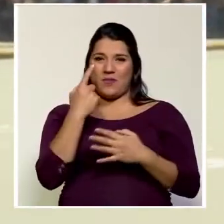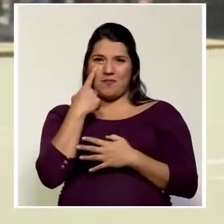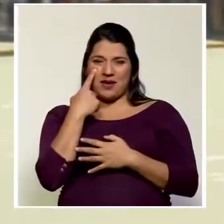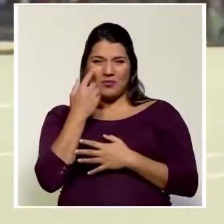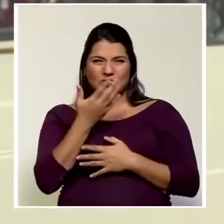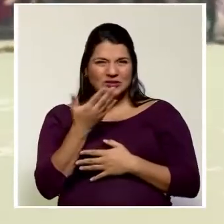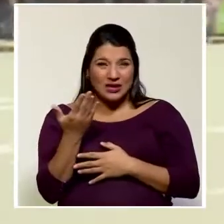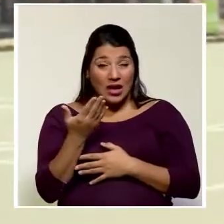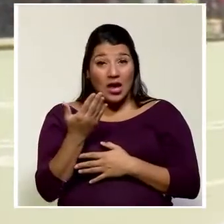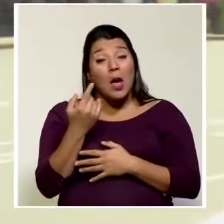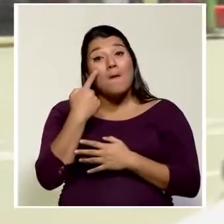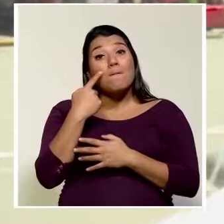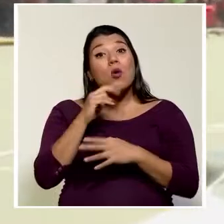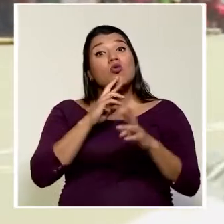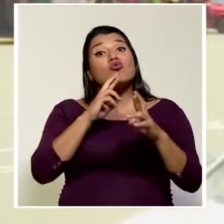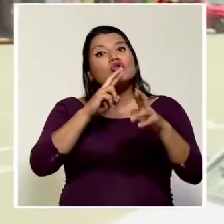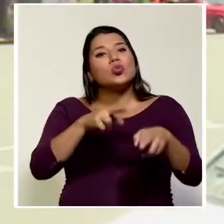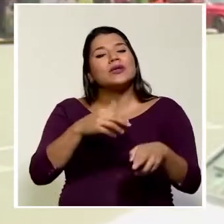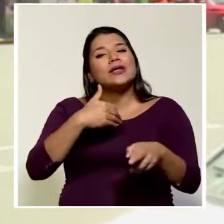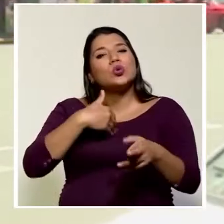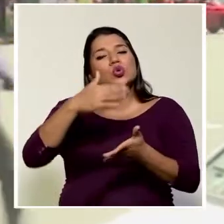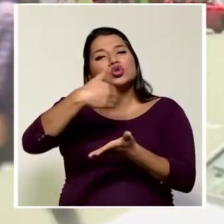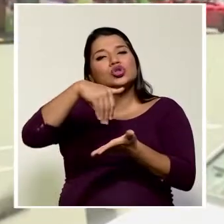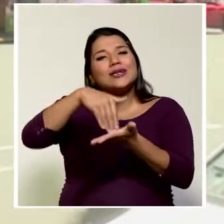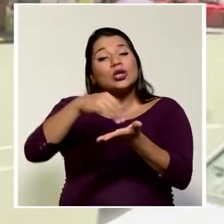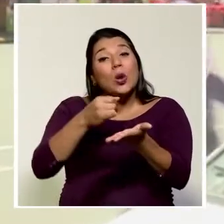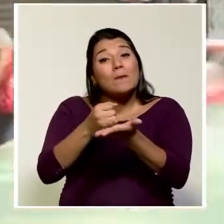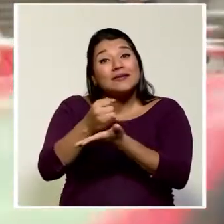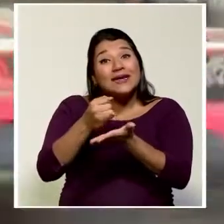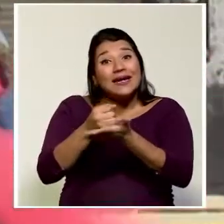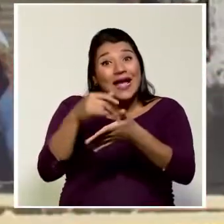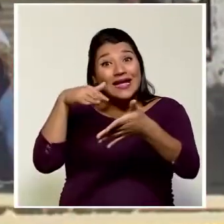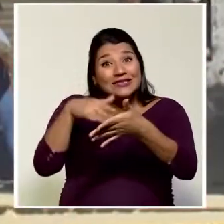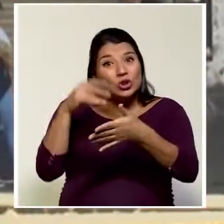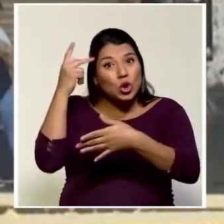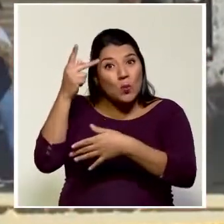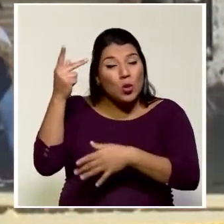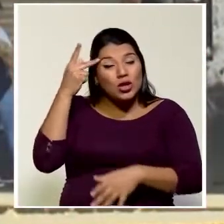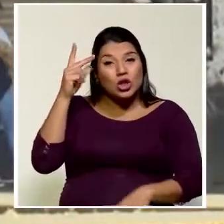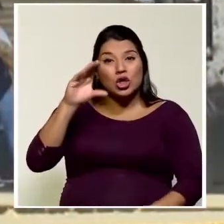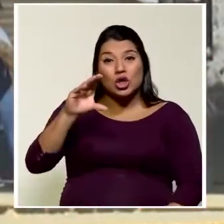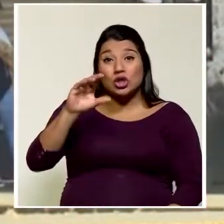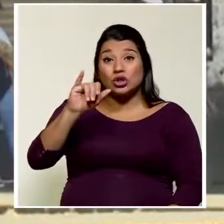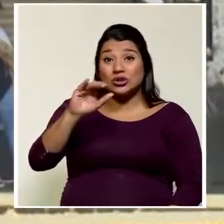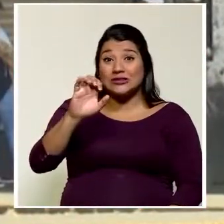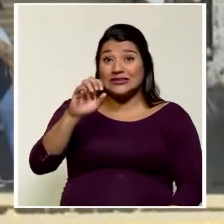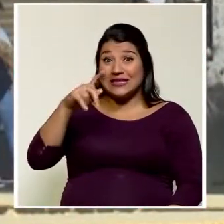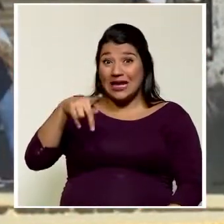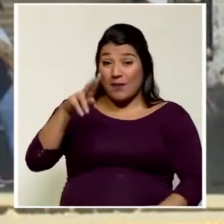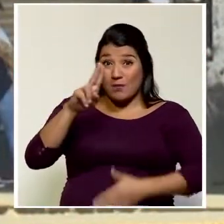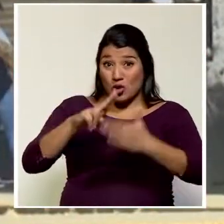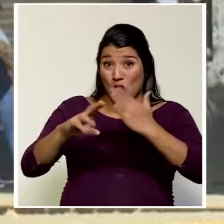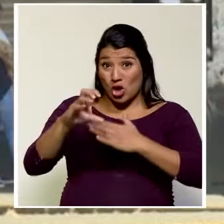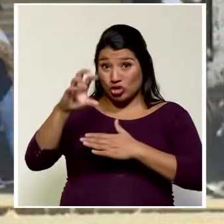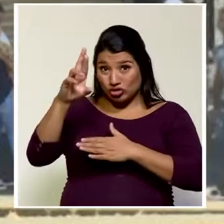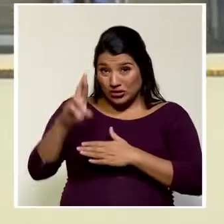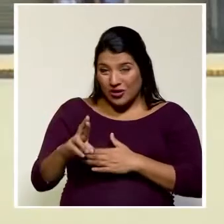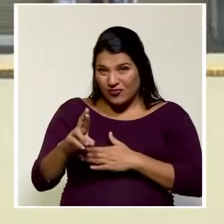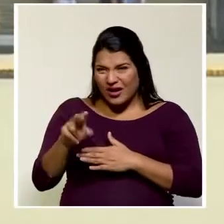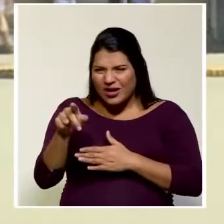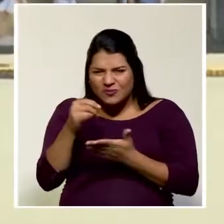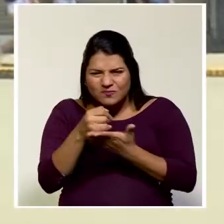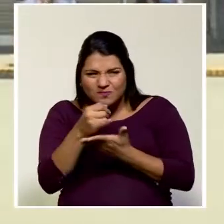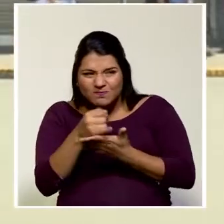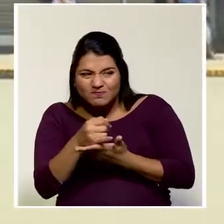recibió el Centro de Investigación y Estudios Políticos, CIEP, en su última encuesta. Los consultados señalaron con total